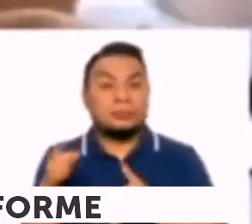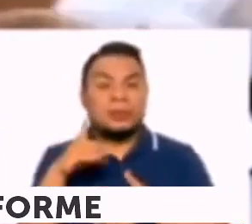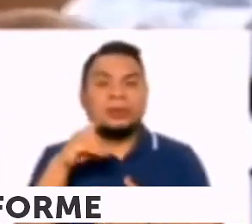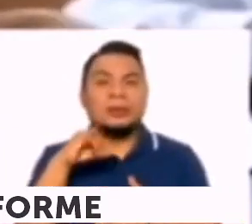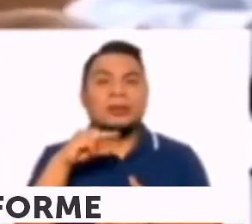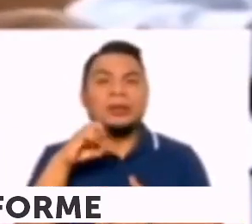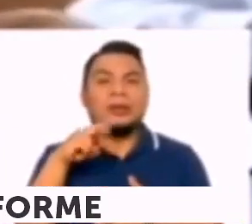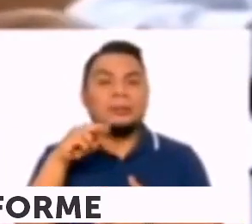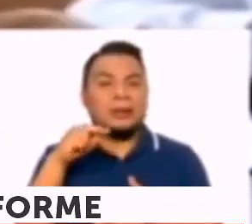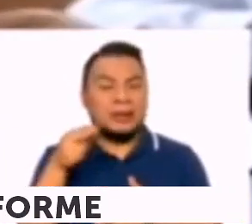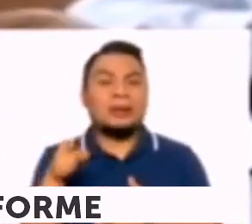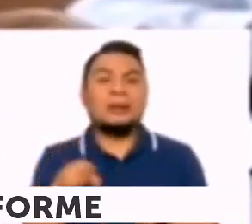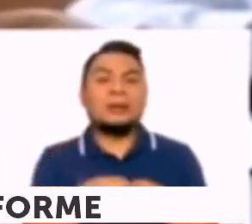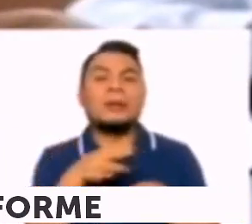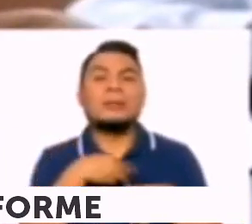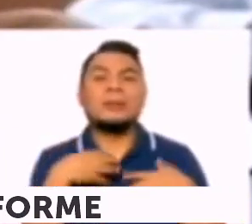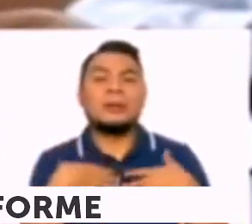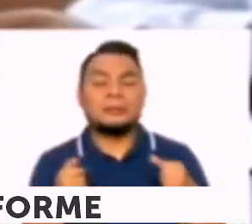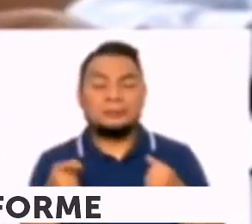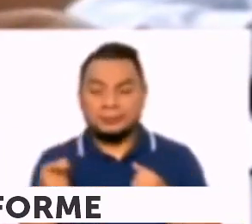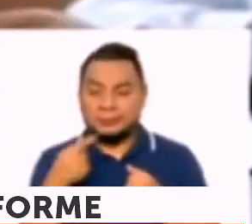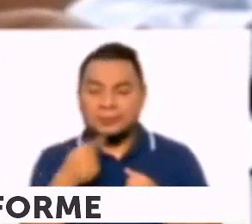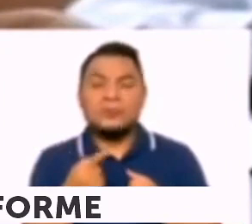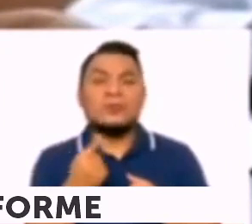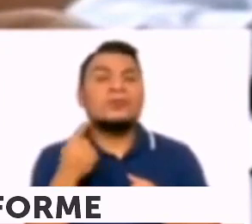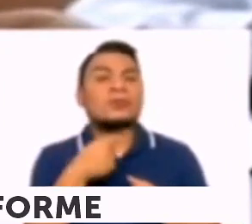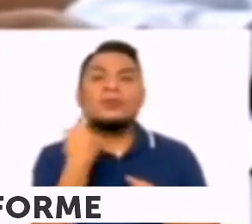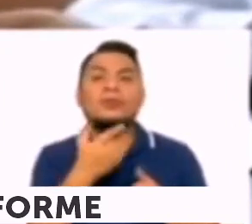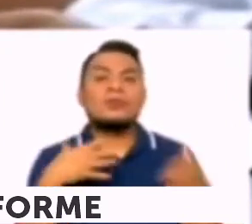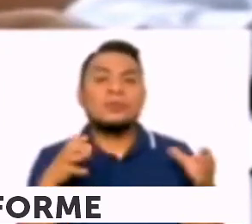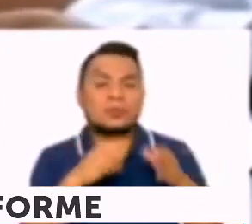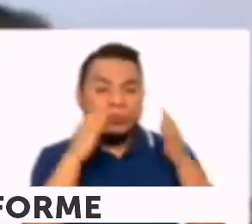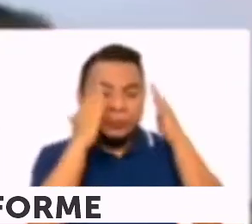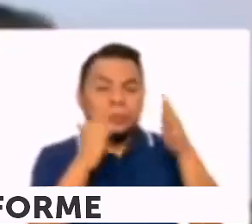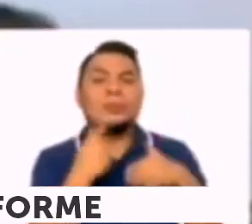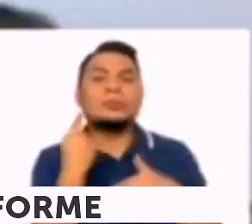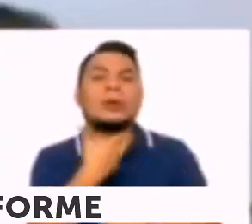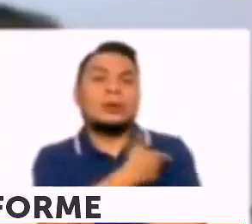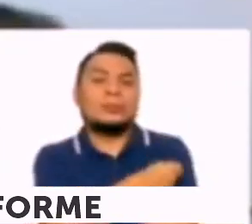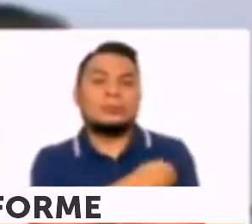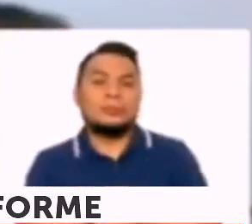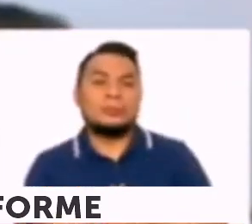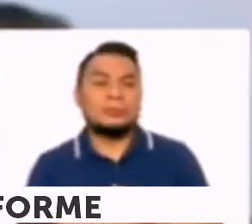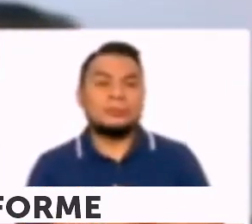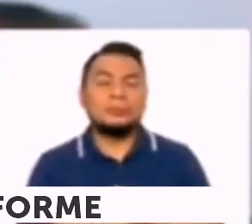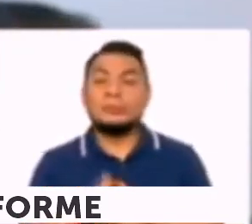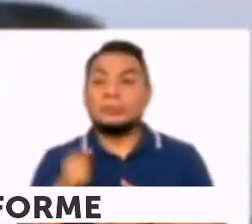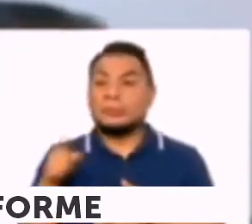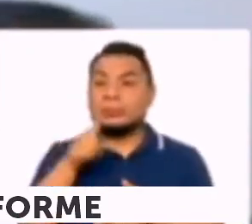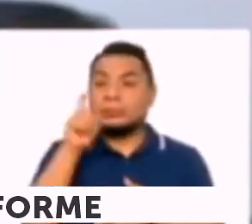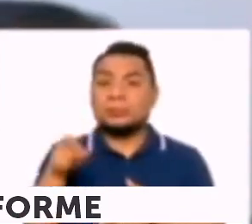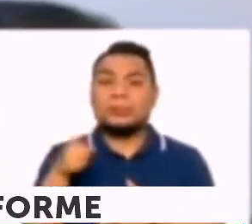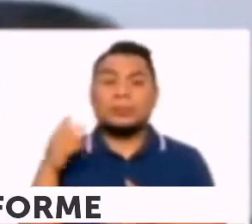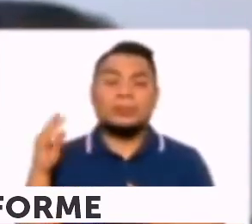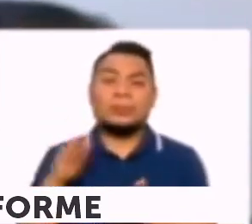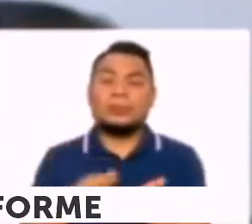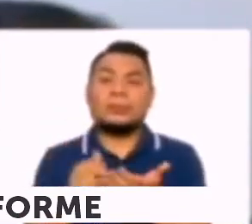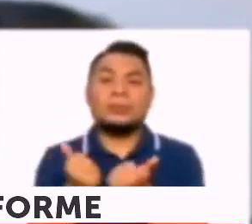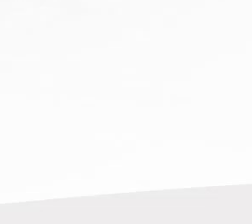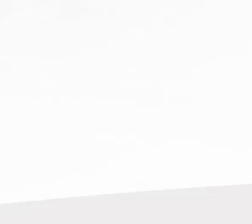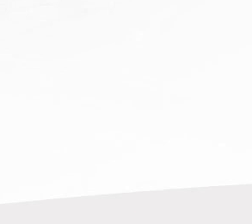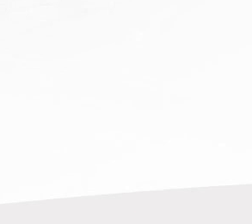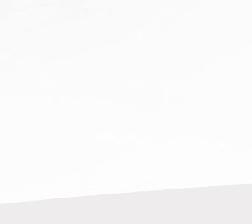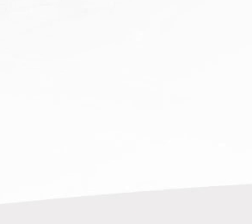Esta gestión del MinSA asegura la vacunación de todos nuestros menores. ¿Pero no se va a adquirir el molnupiravir?